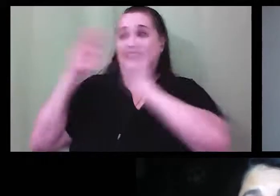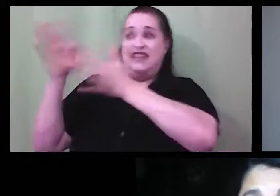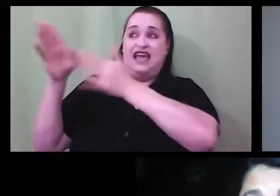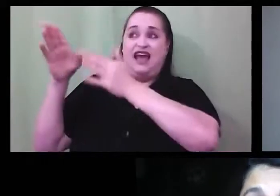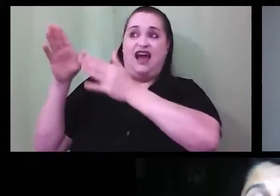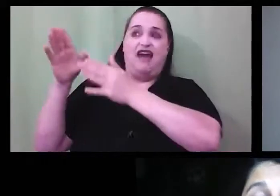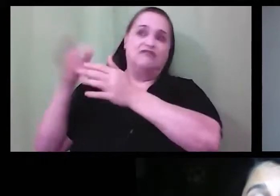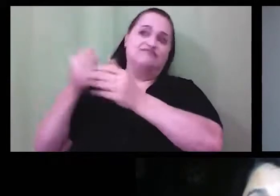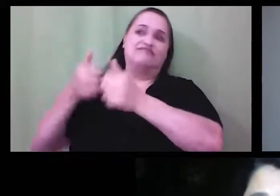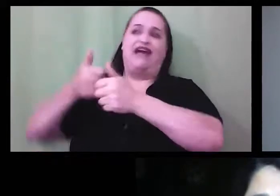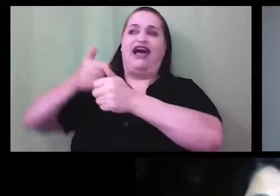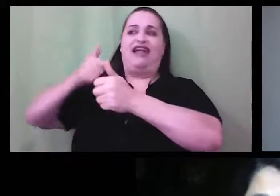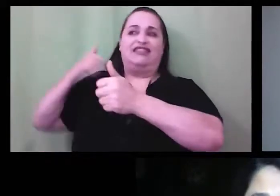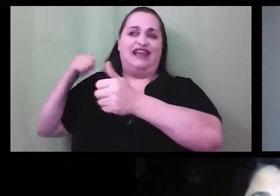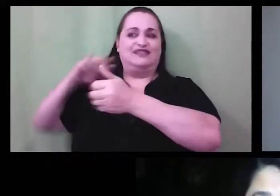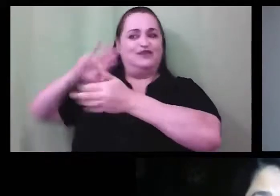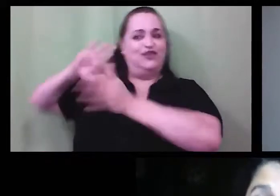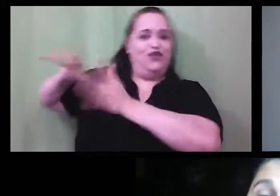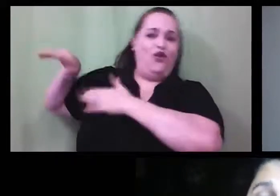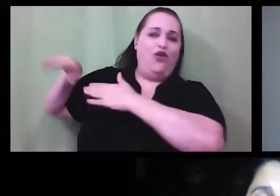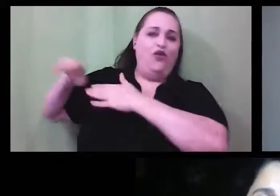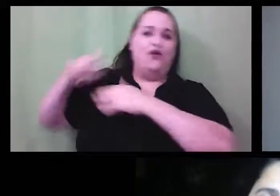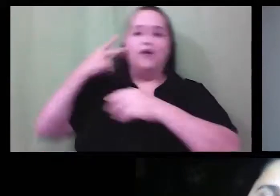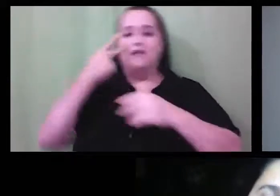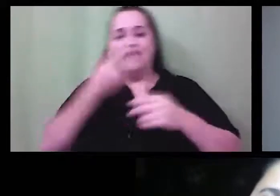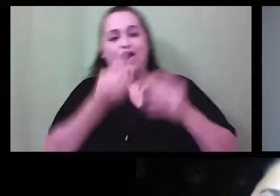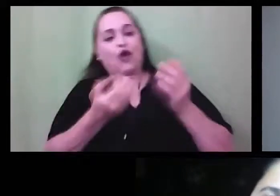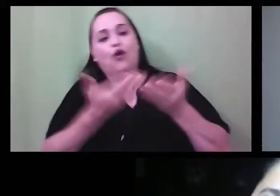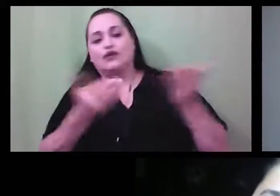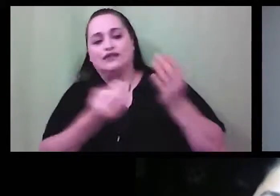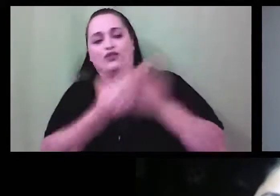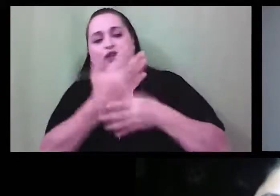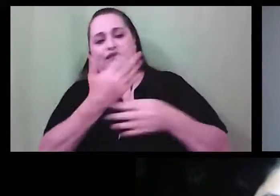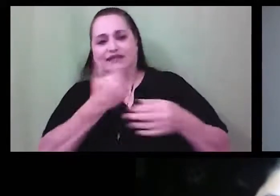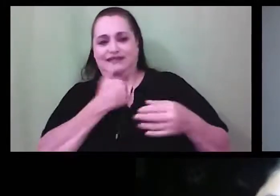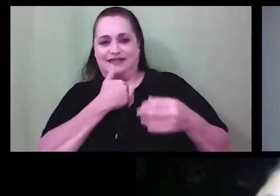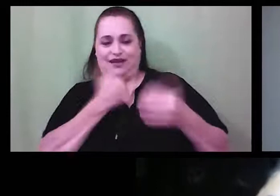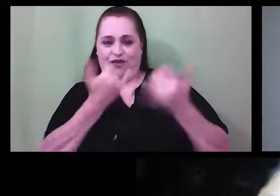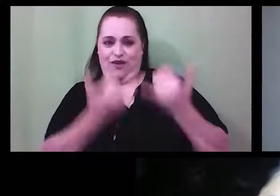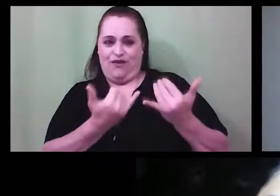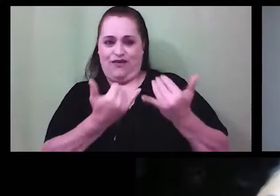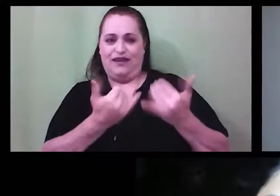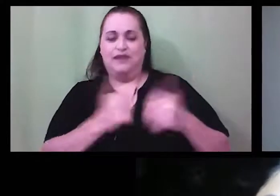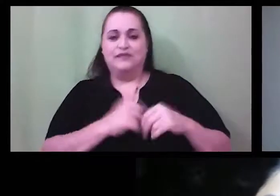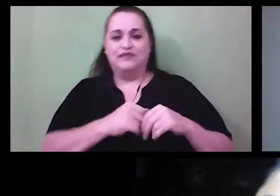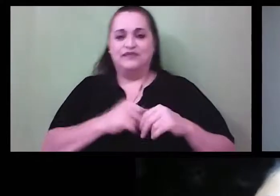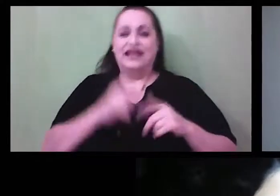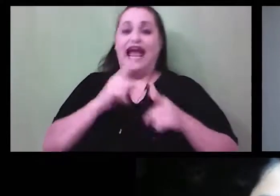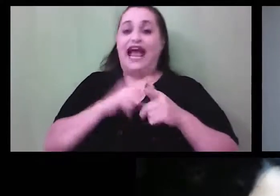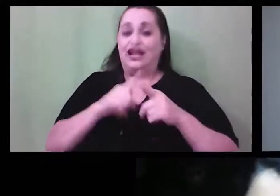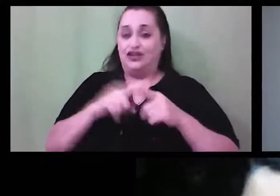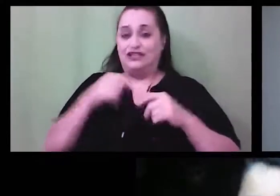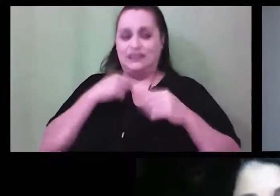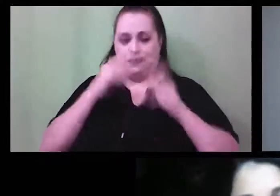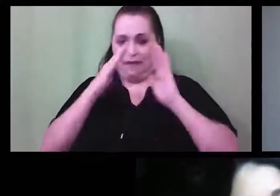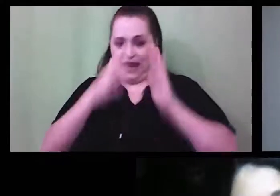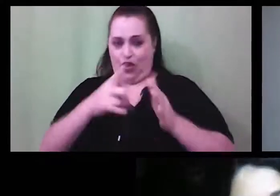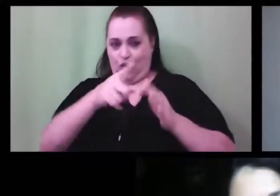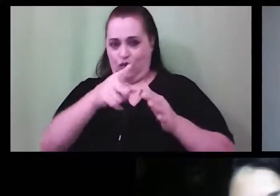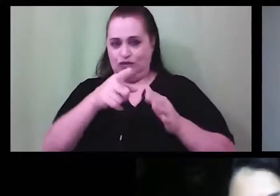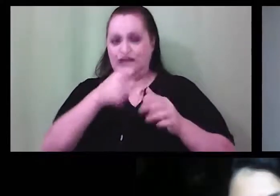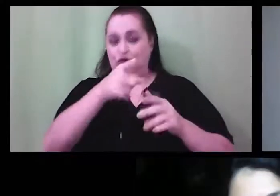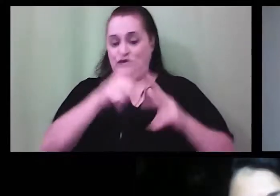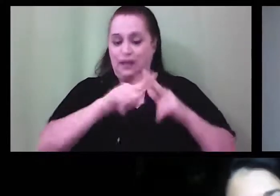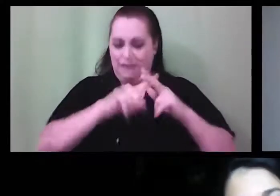atrás para ver qué cosas nuevas puedo tener. Mariana, vieras que me voy a quedar con usted porque ya me introdujo